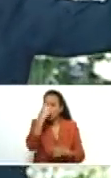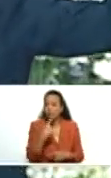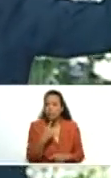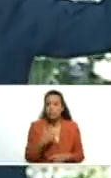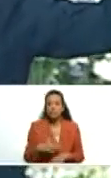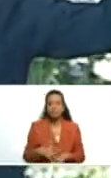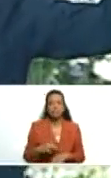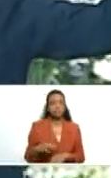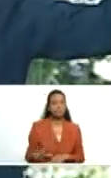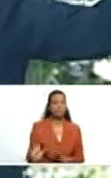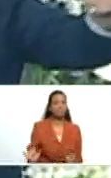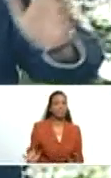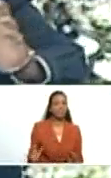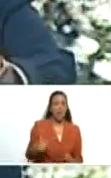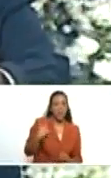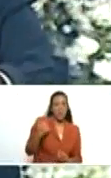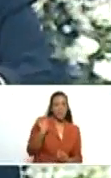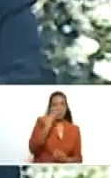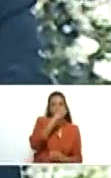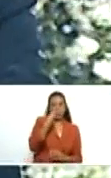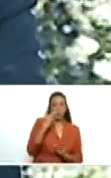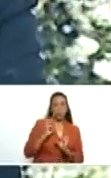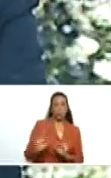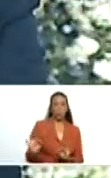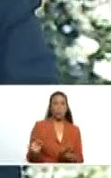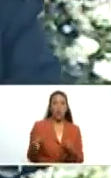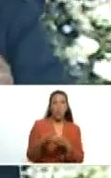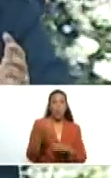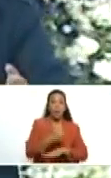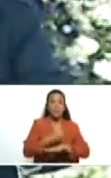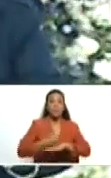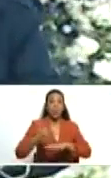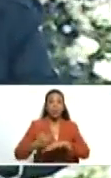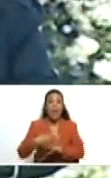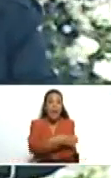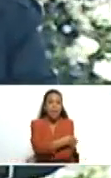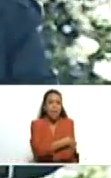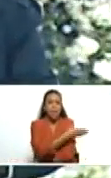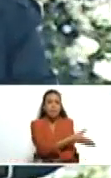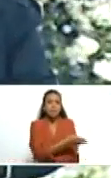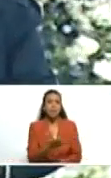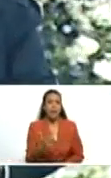lástima al lado de los representantes de la derecha,